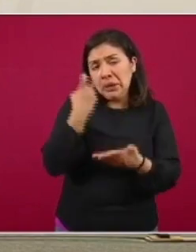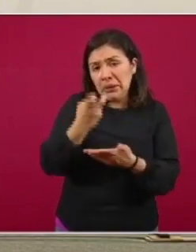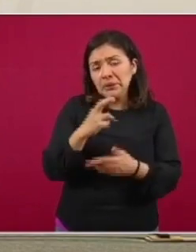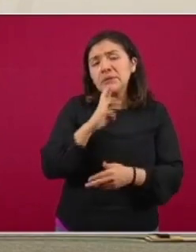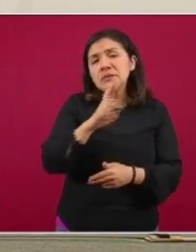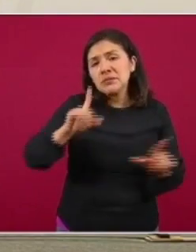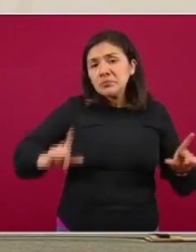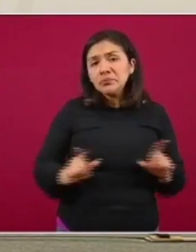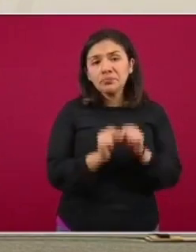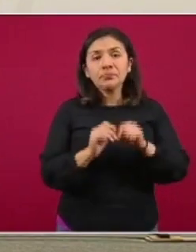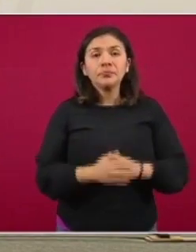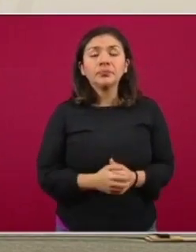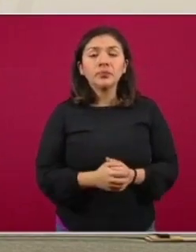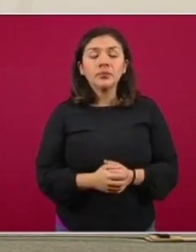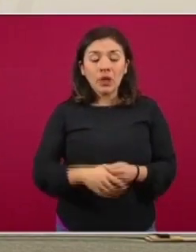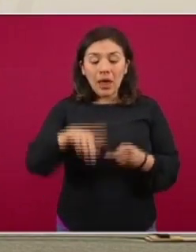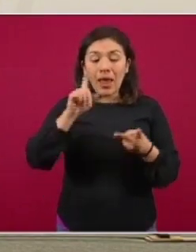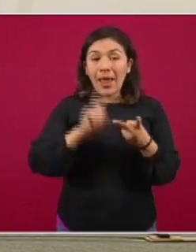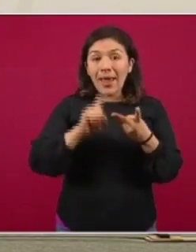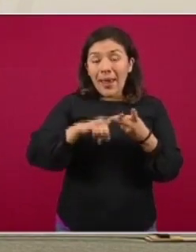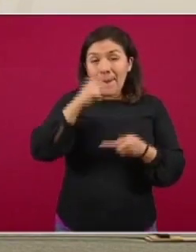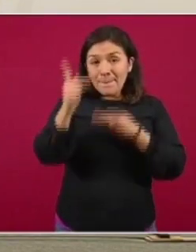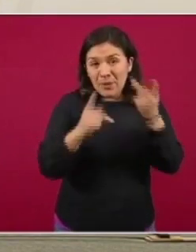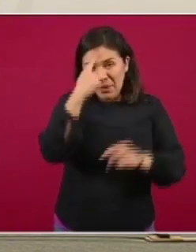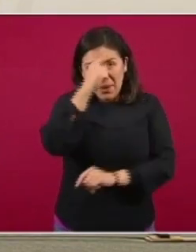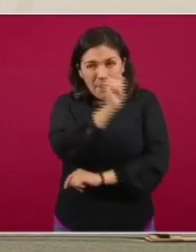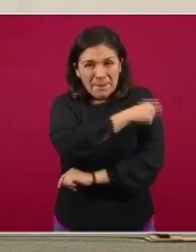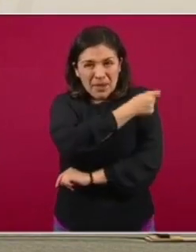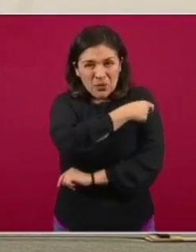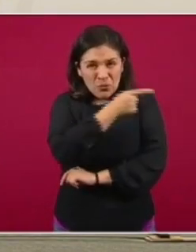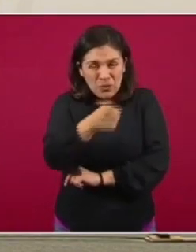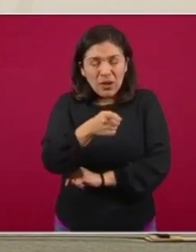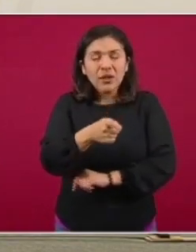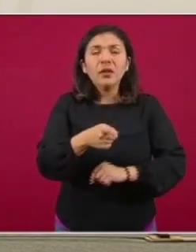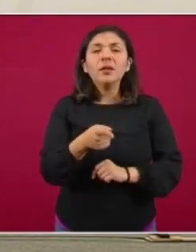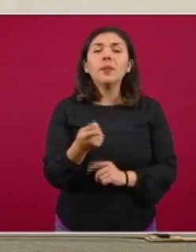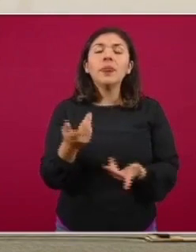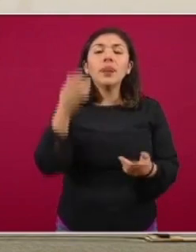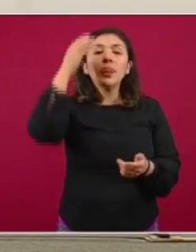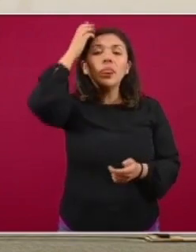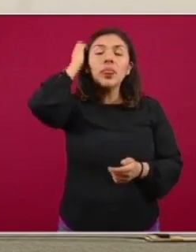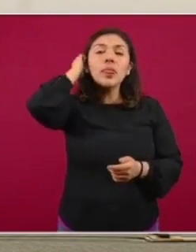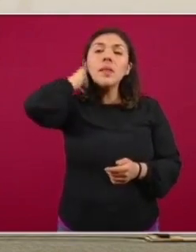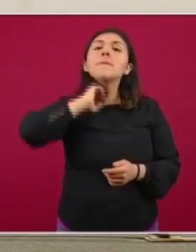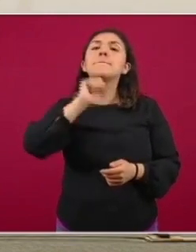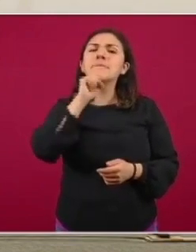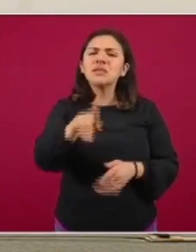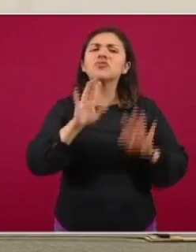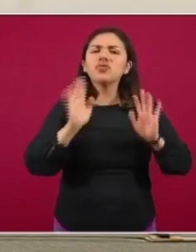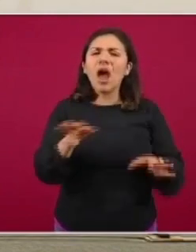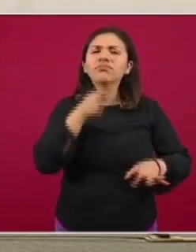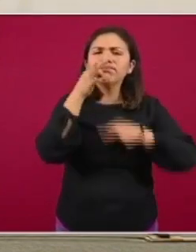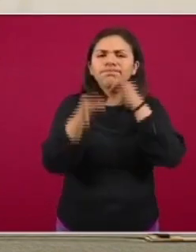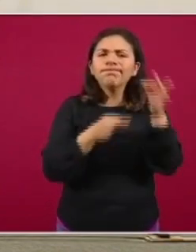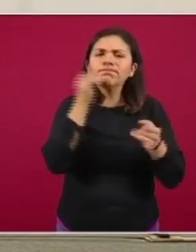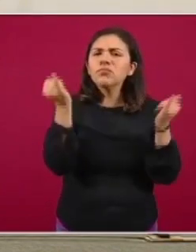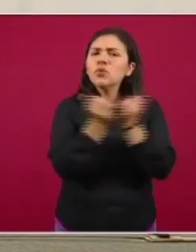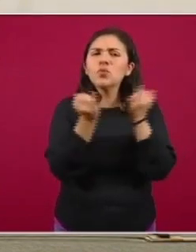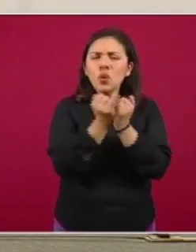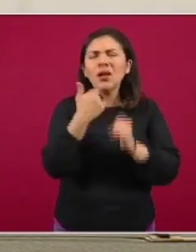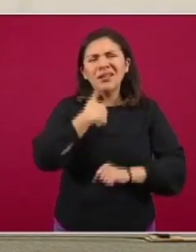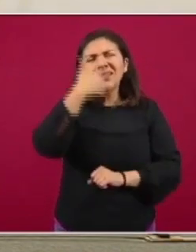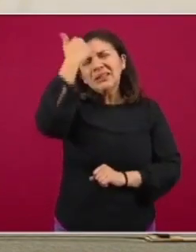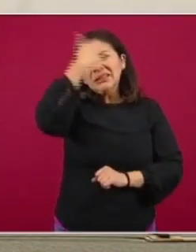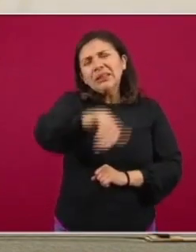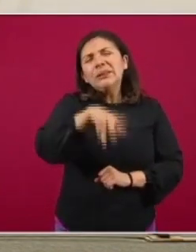resultado. En cuanto a la pregunta de vacunación, como también se ha anunciado y sé